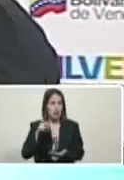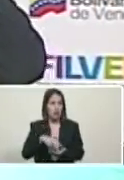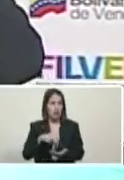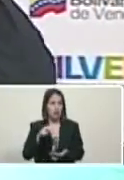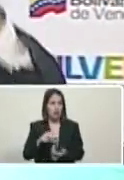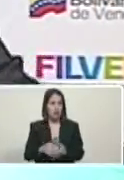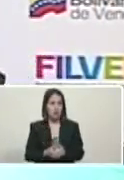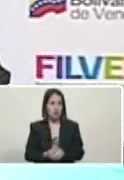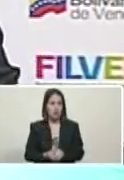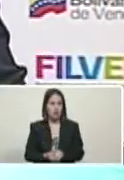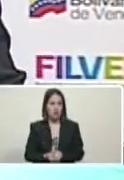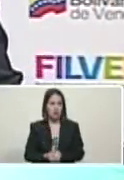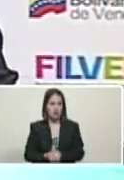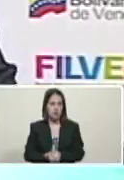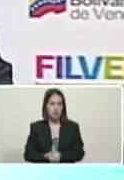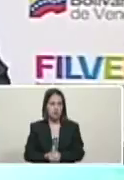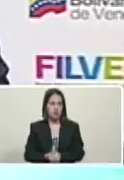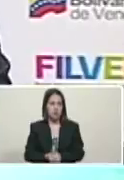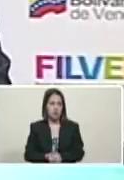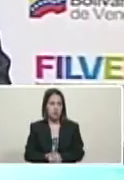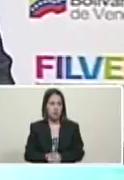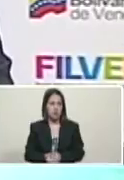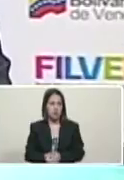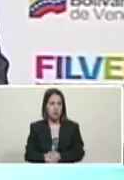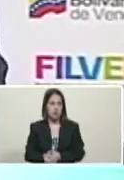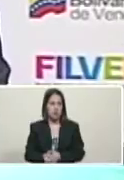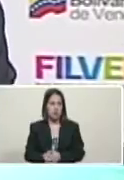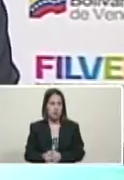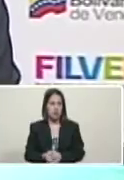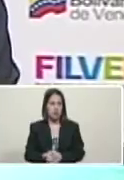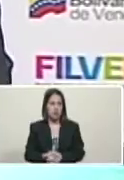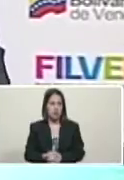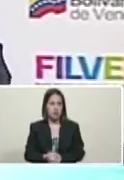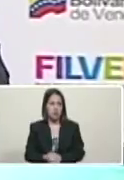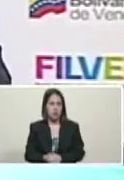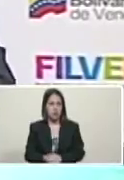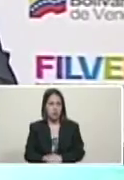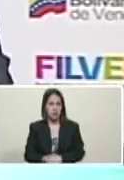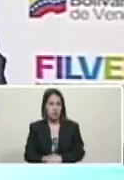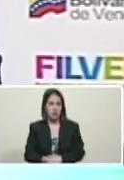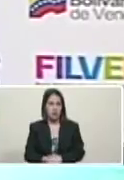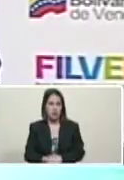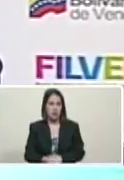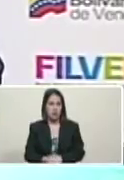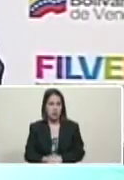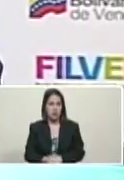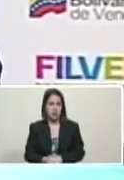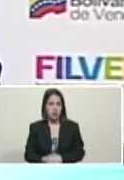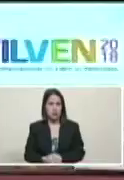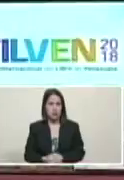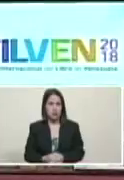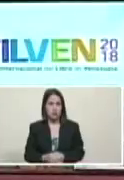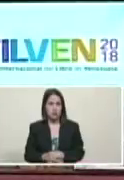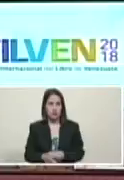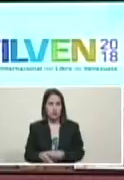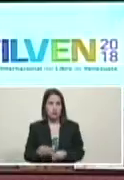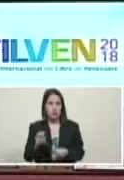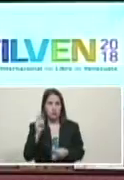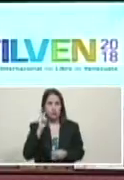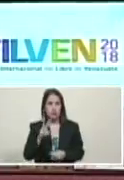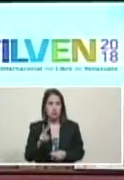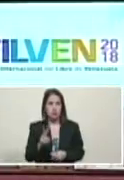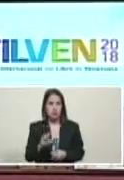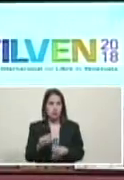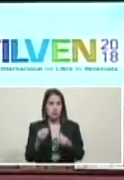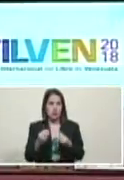en los Estados Unidos. Es muy importante. Yo le decía al ministro de la Cultura, Ernesto Villegas,